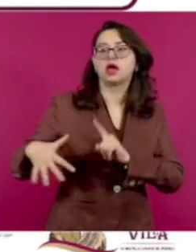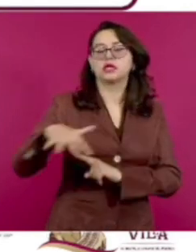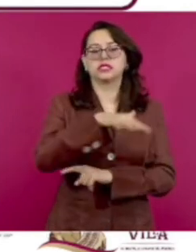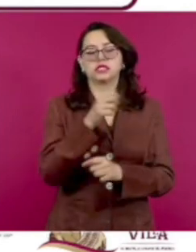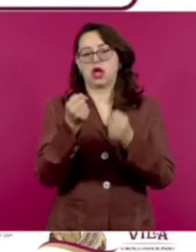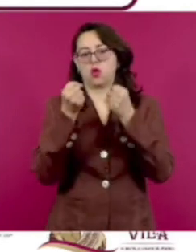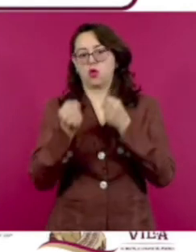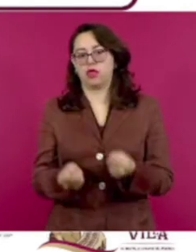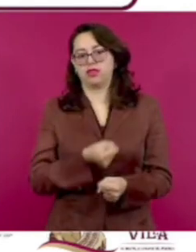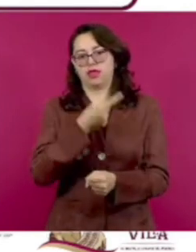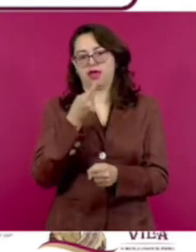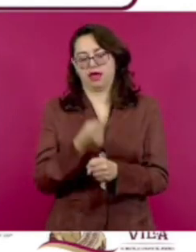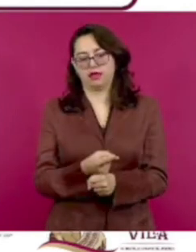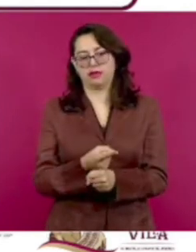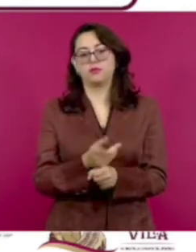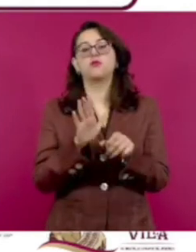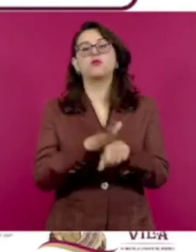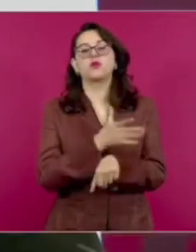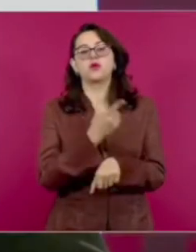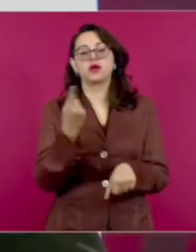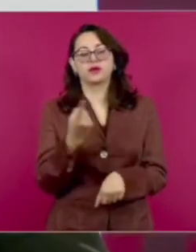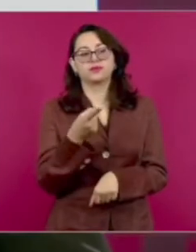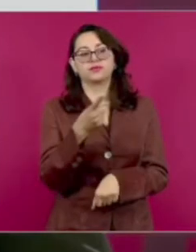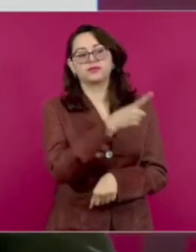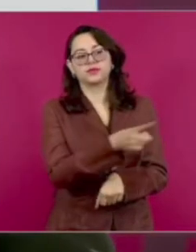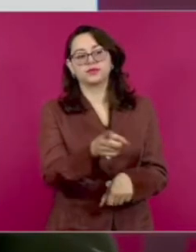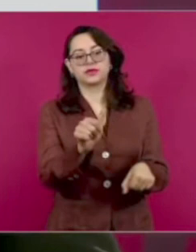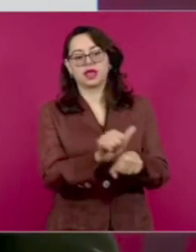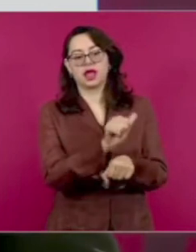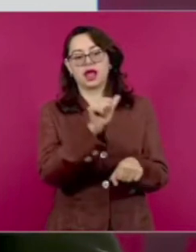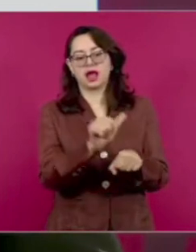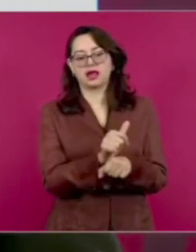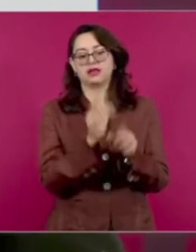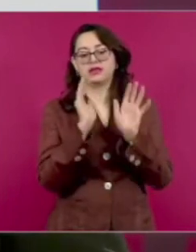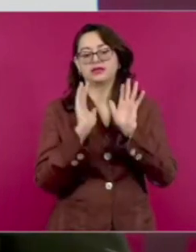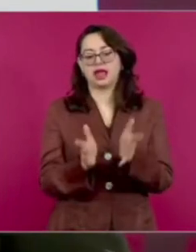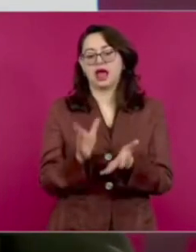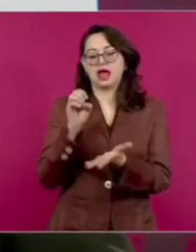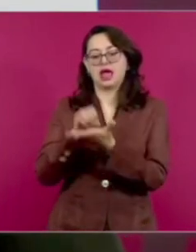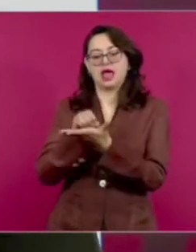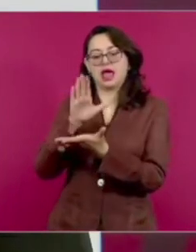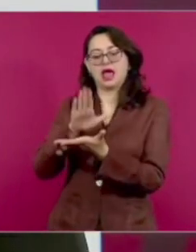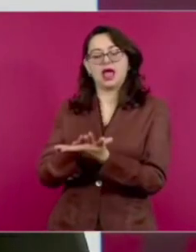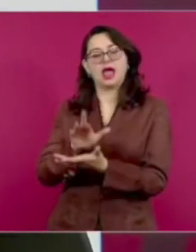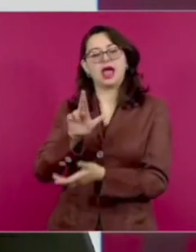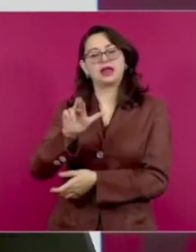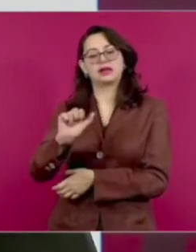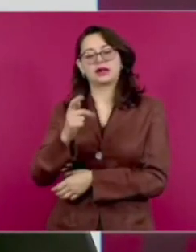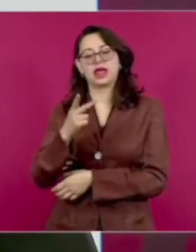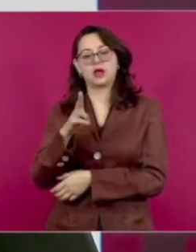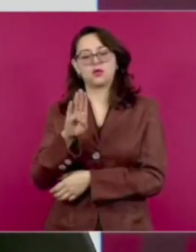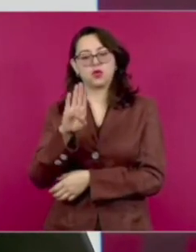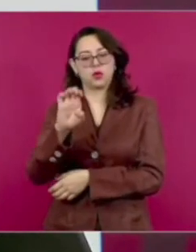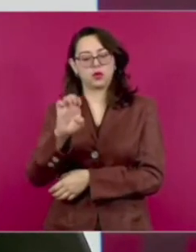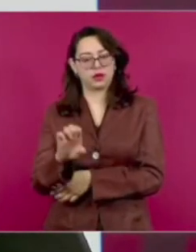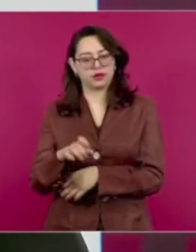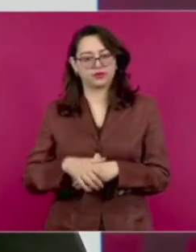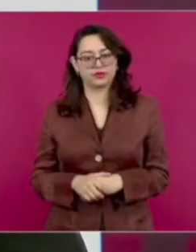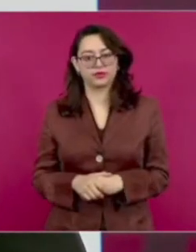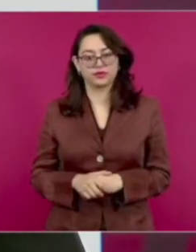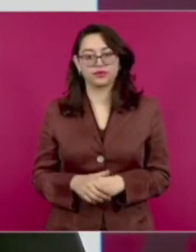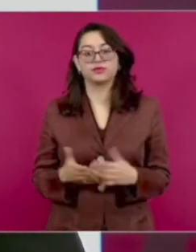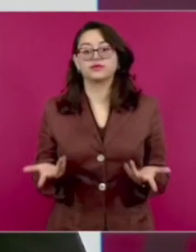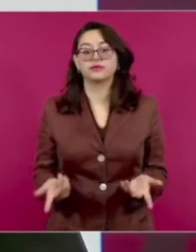su incorporación al Registro Público Vehicular, al REPUVE, lo que nos permite saber los